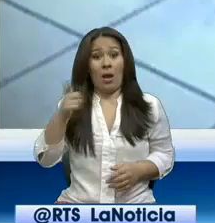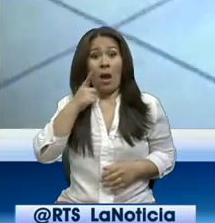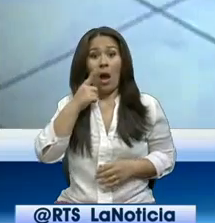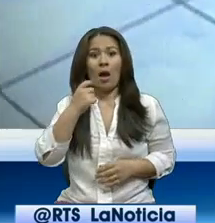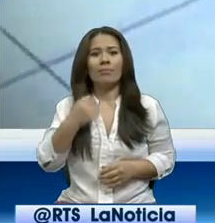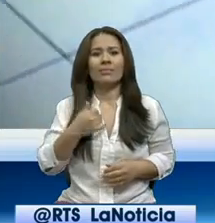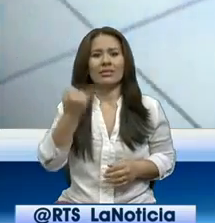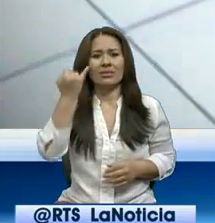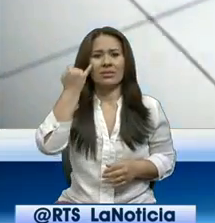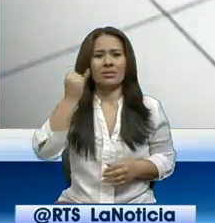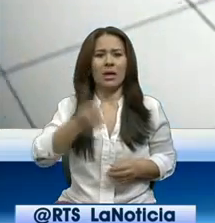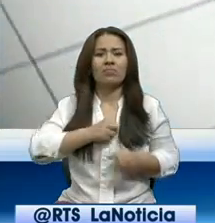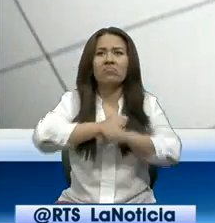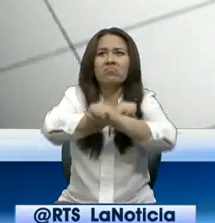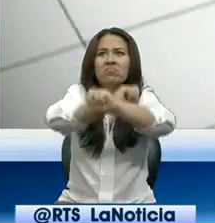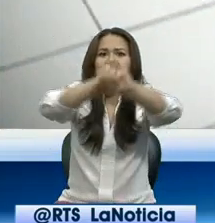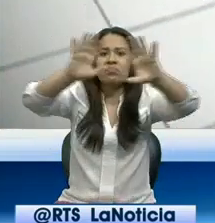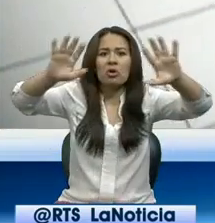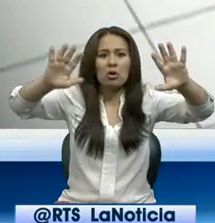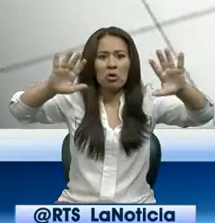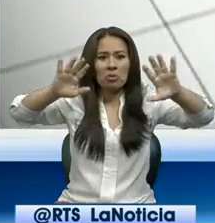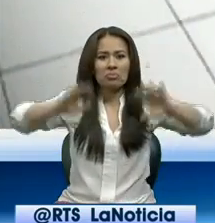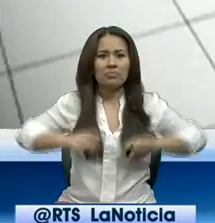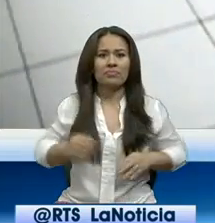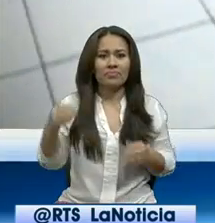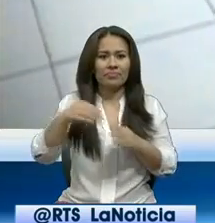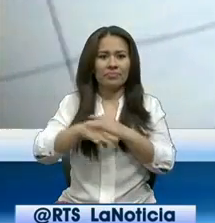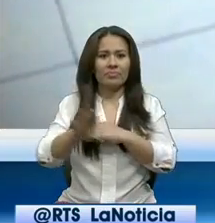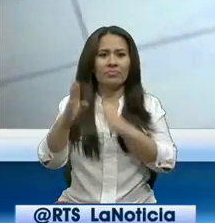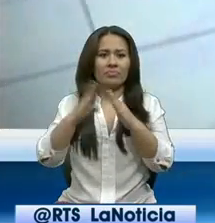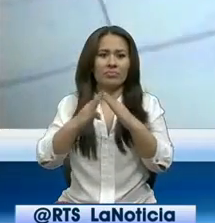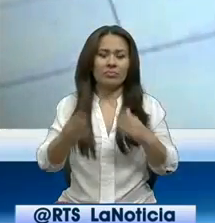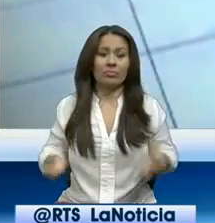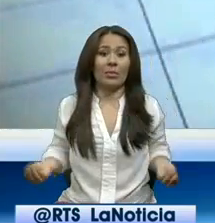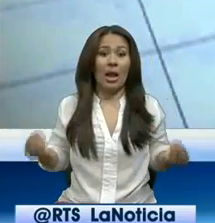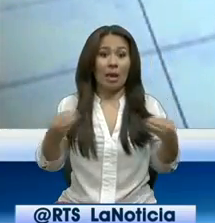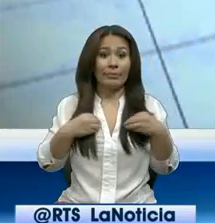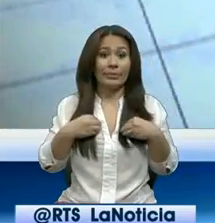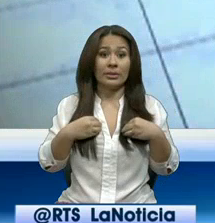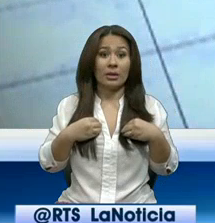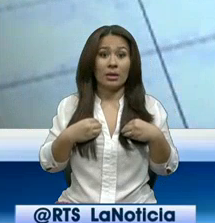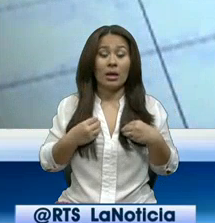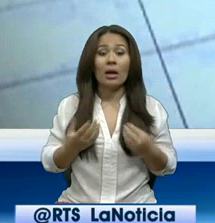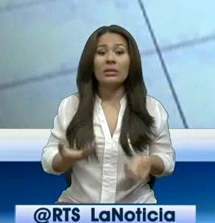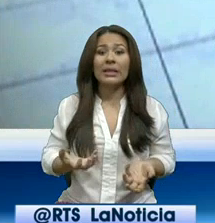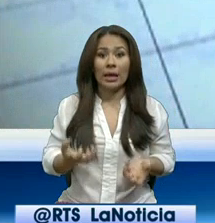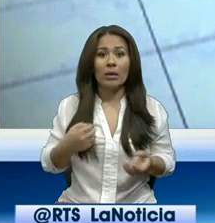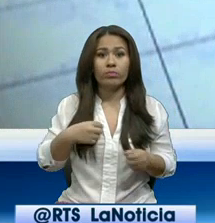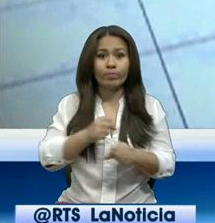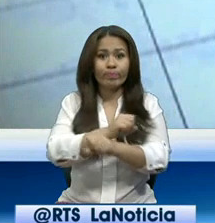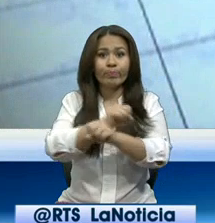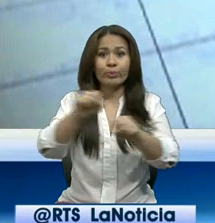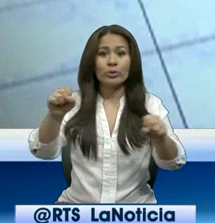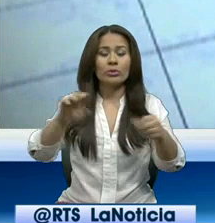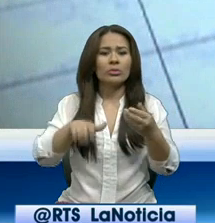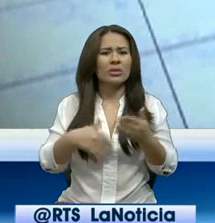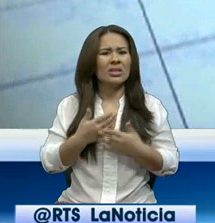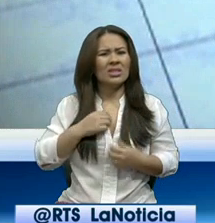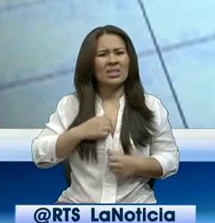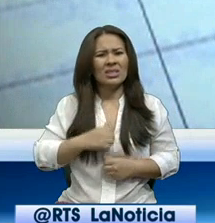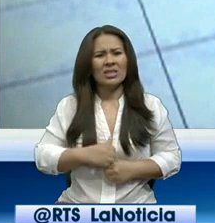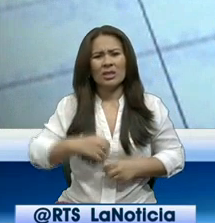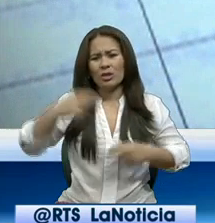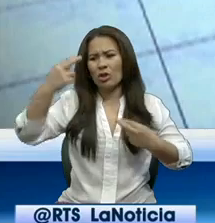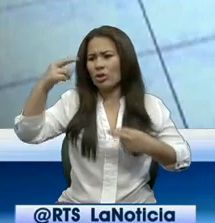crear un incendio en el interior del domicilio. Y el objetivo del incendio es borrar rastros, lamentablemente, de un